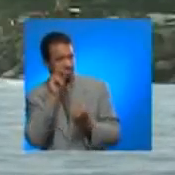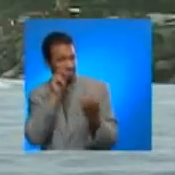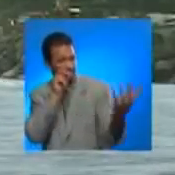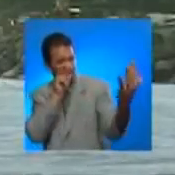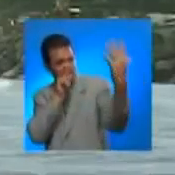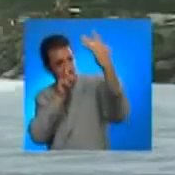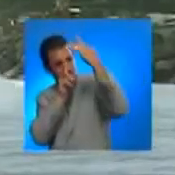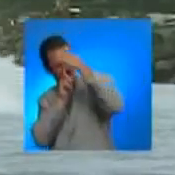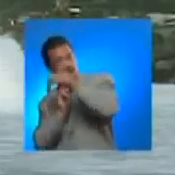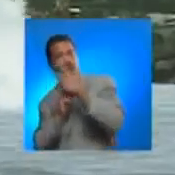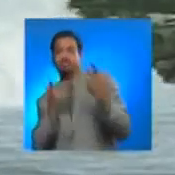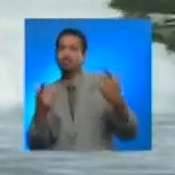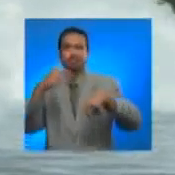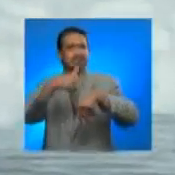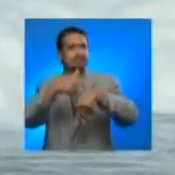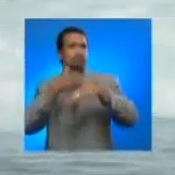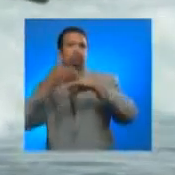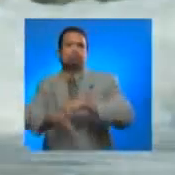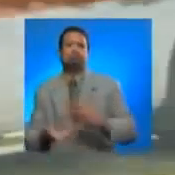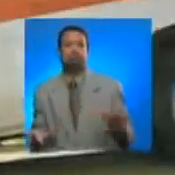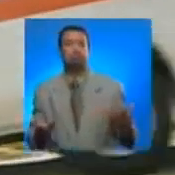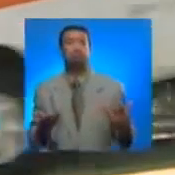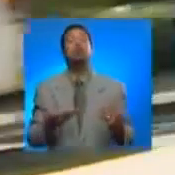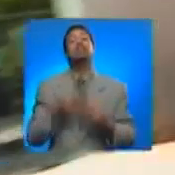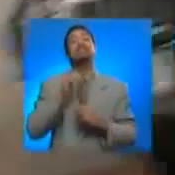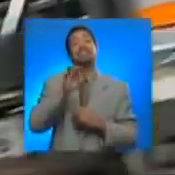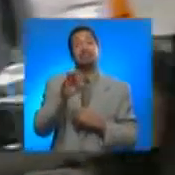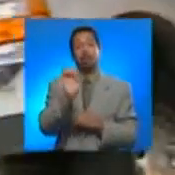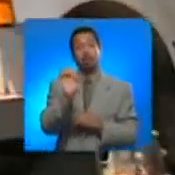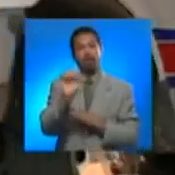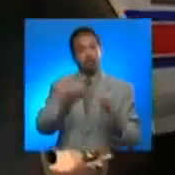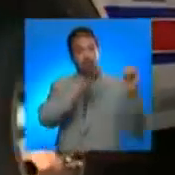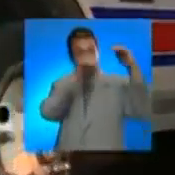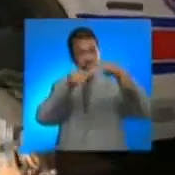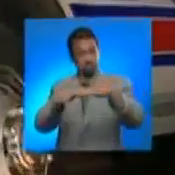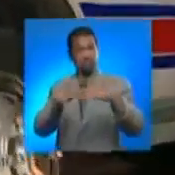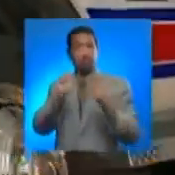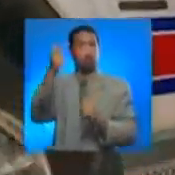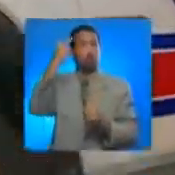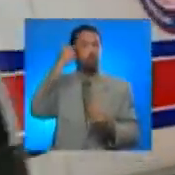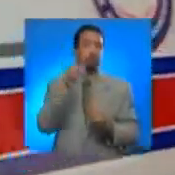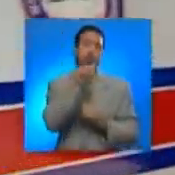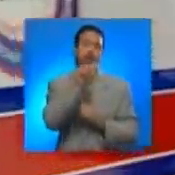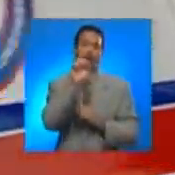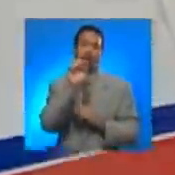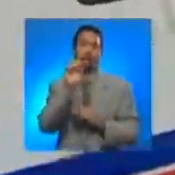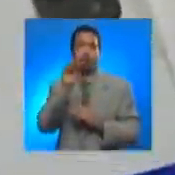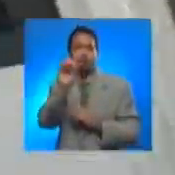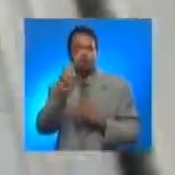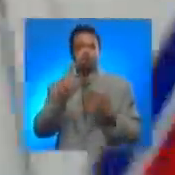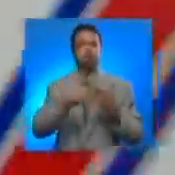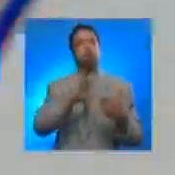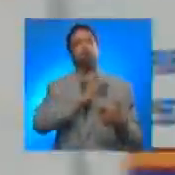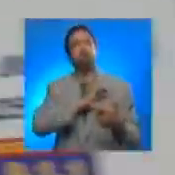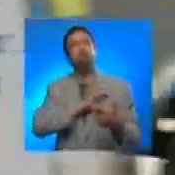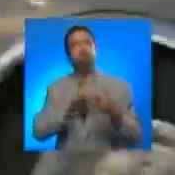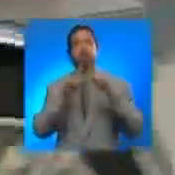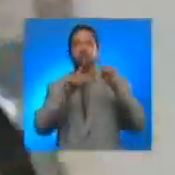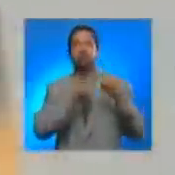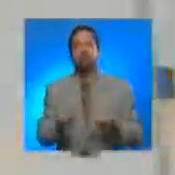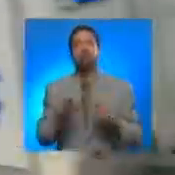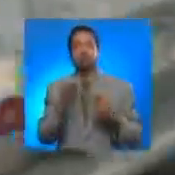autoridades competentes hayan declarado fin a la alerta o aviso. Todos los tsunamis, como los huracanes, son